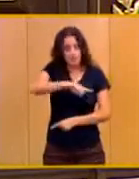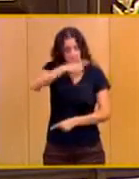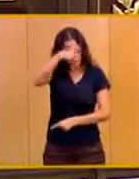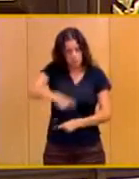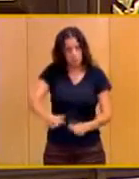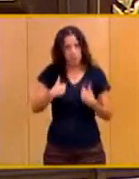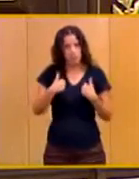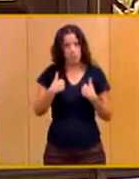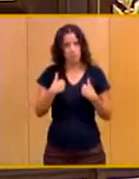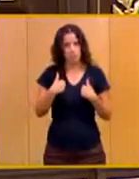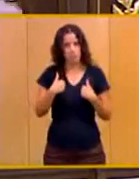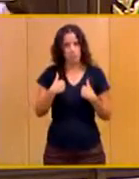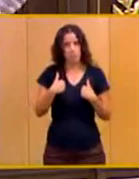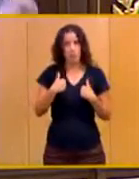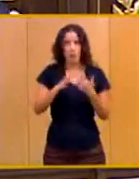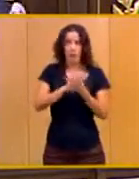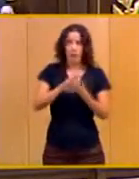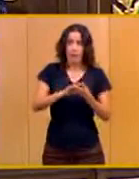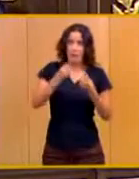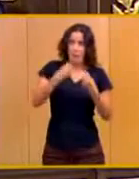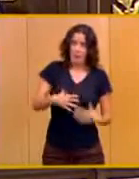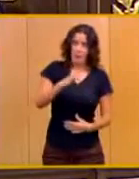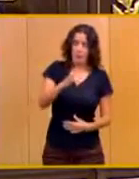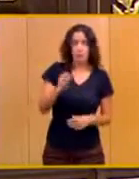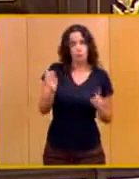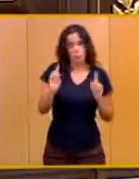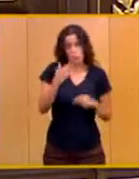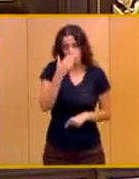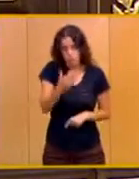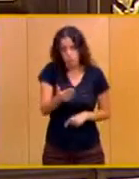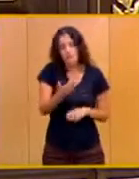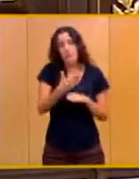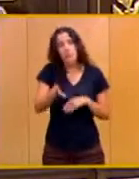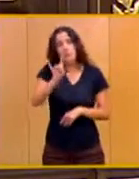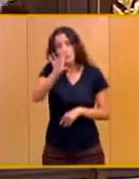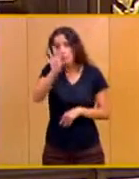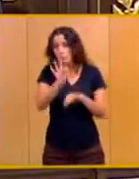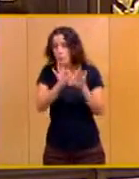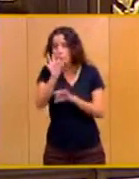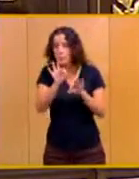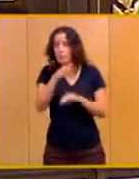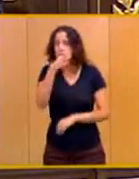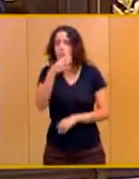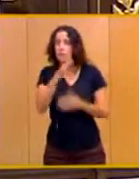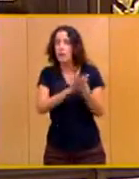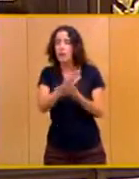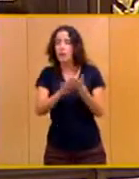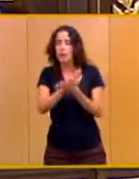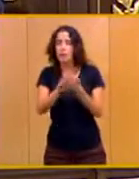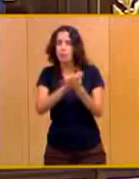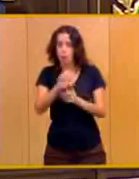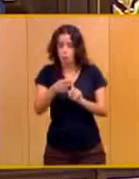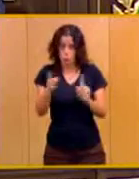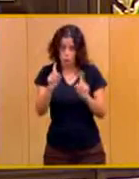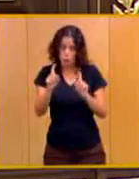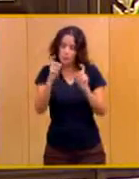muy bien. El resto del tiempo, el 15%, lo dedicó, sin conseguirlo, a intentar rebatir mis argumentos.